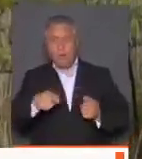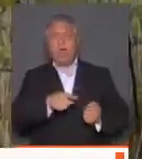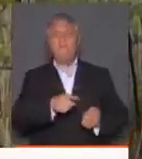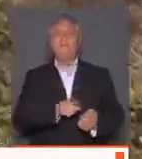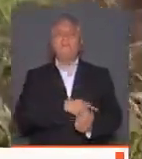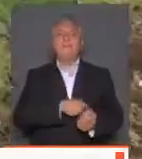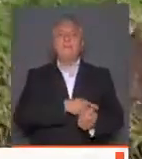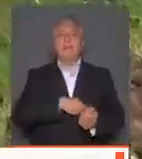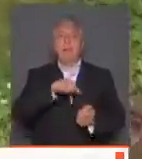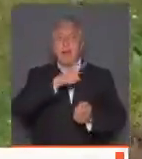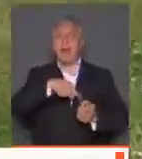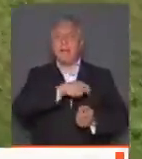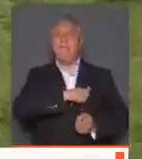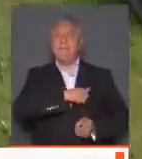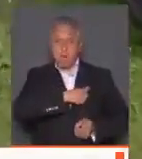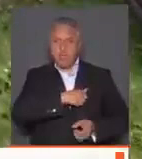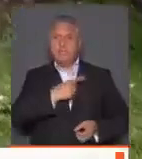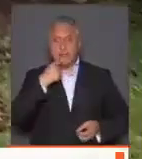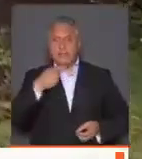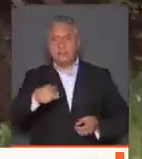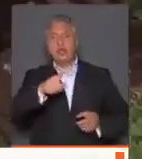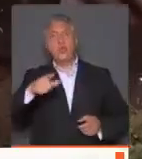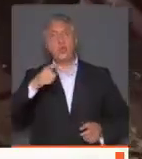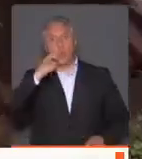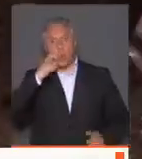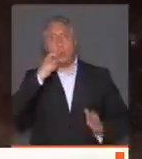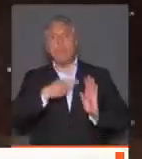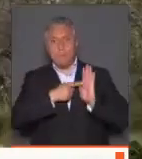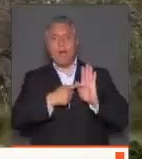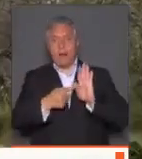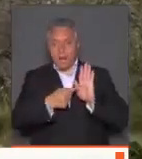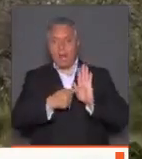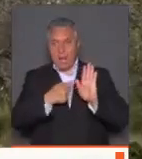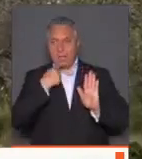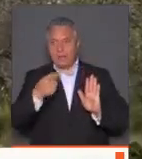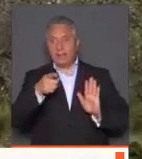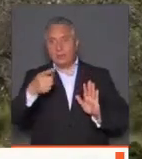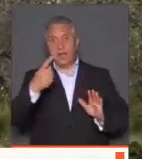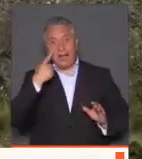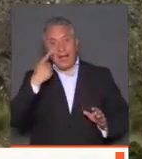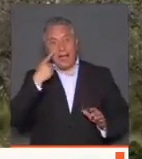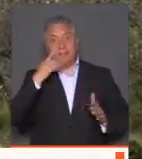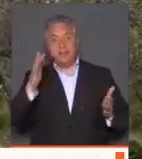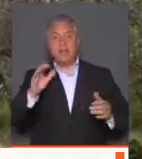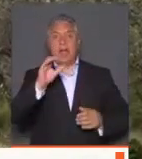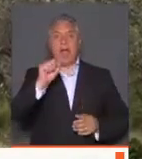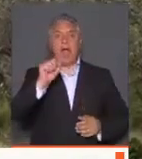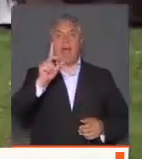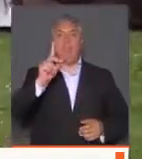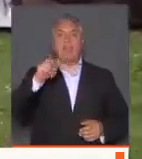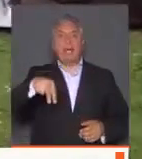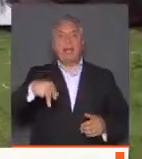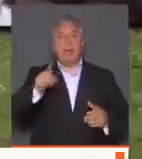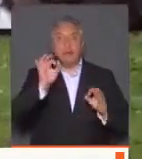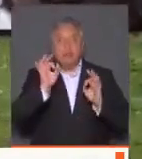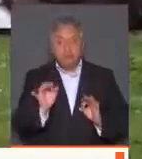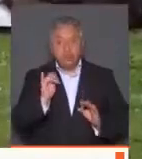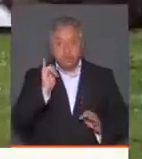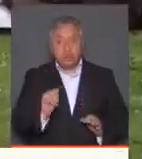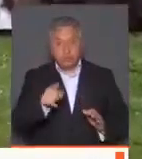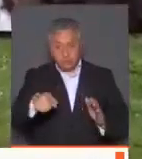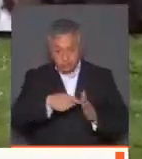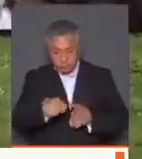misma policía les confirmó que eran humanas y por ello están a la espera del cotejo de ADN que confirmaría si los restos